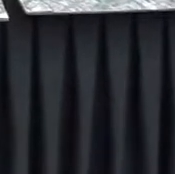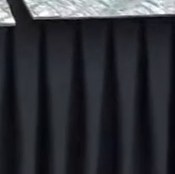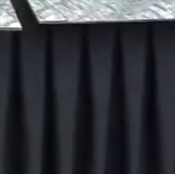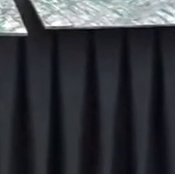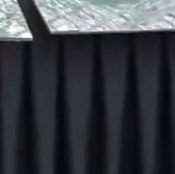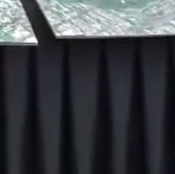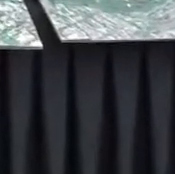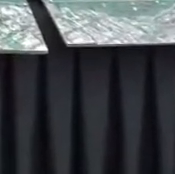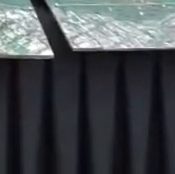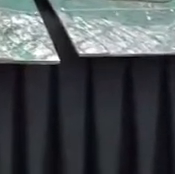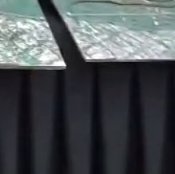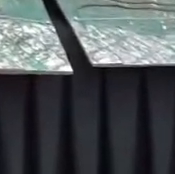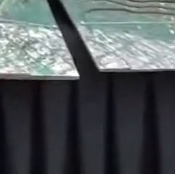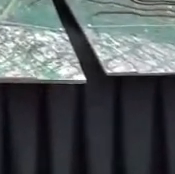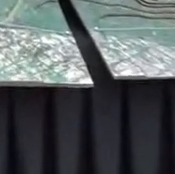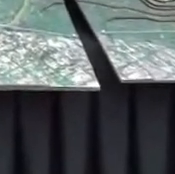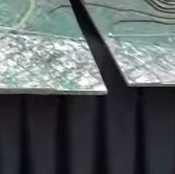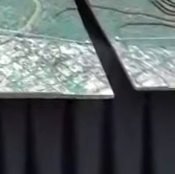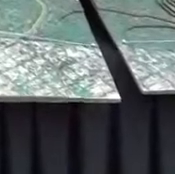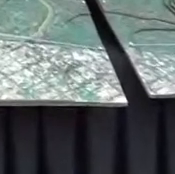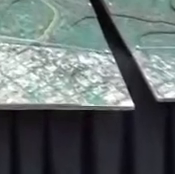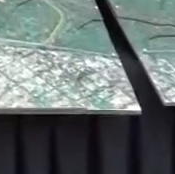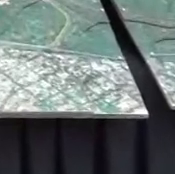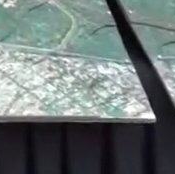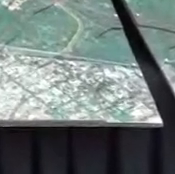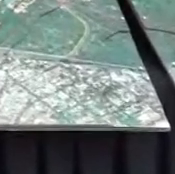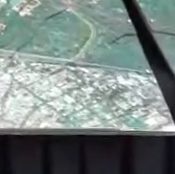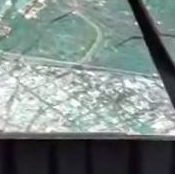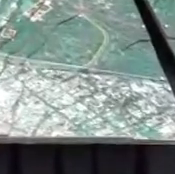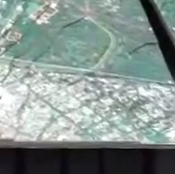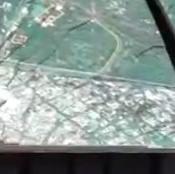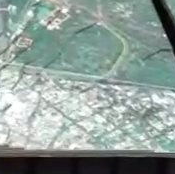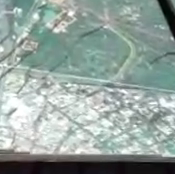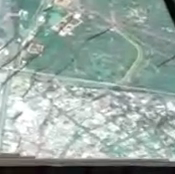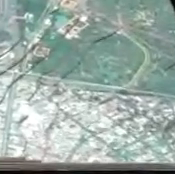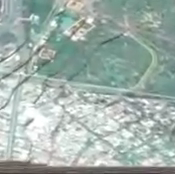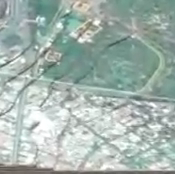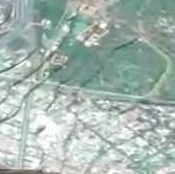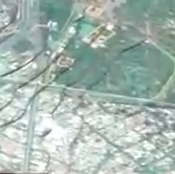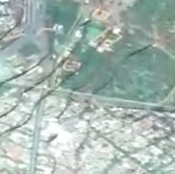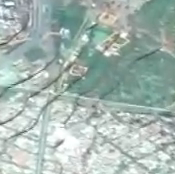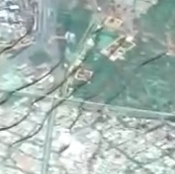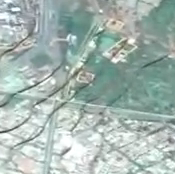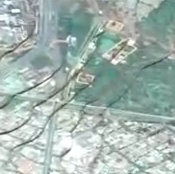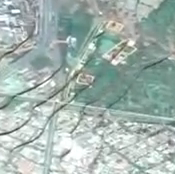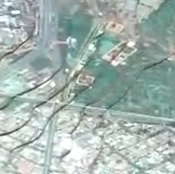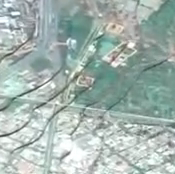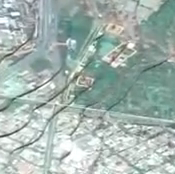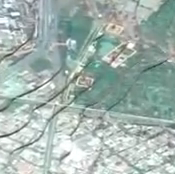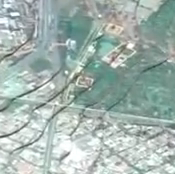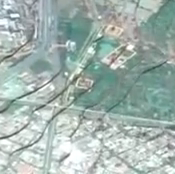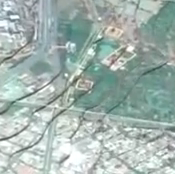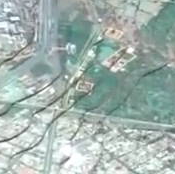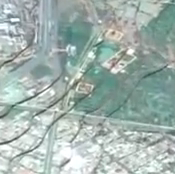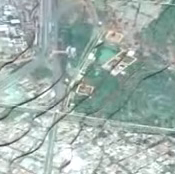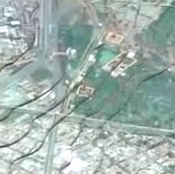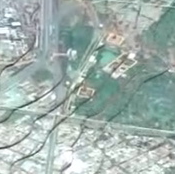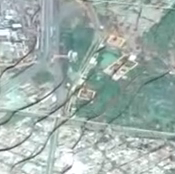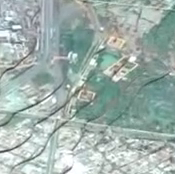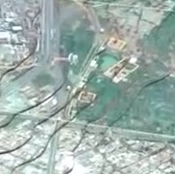Gracias. Aquí está el Museo de Historia Natural, lo reconocen, está el pobre de las problemáticas.